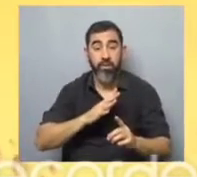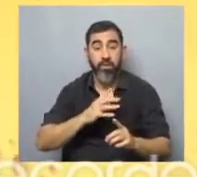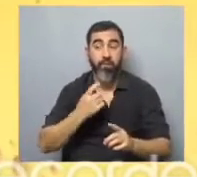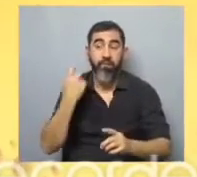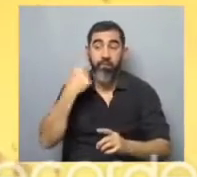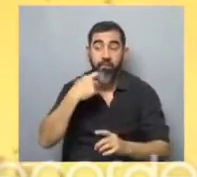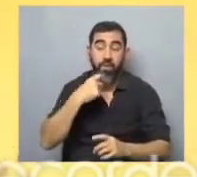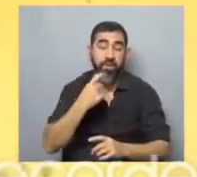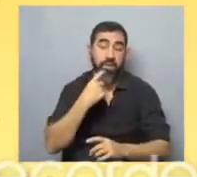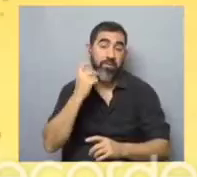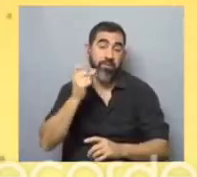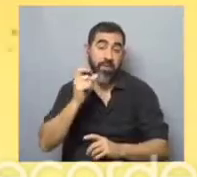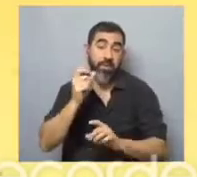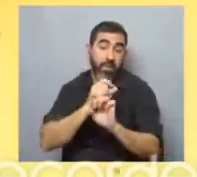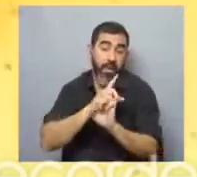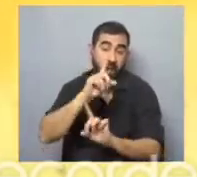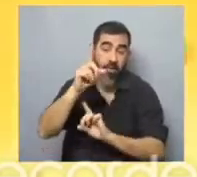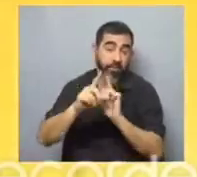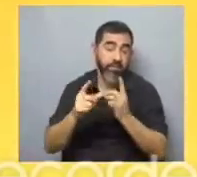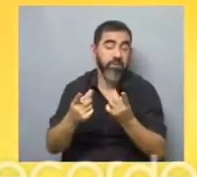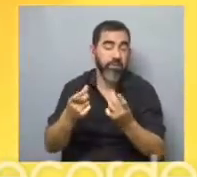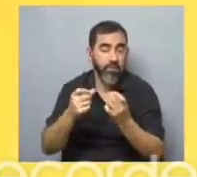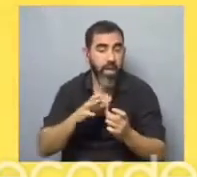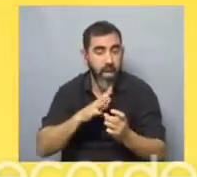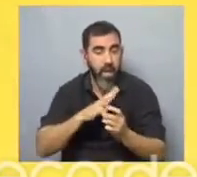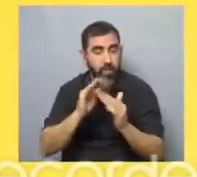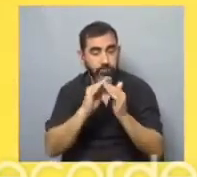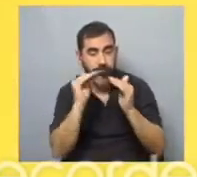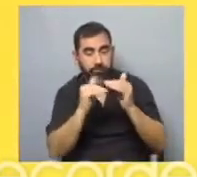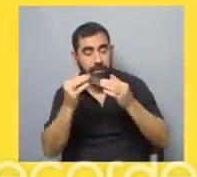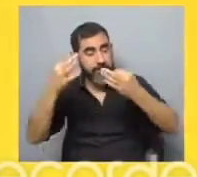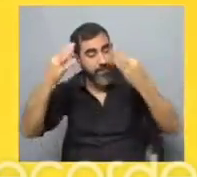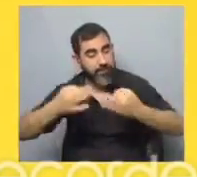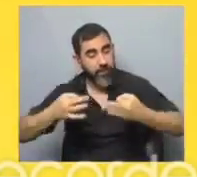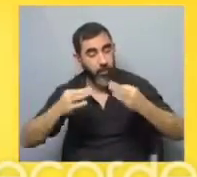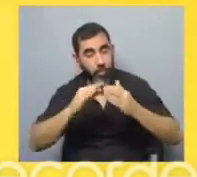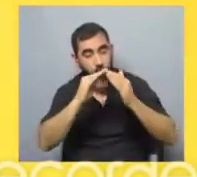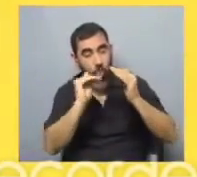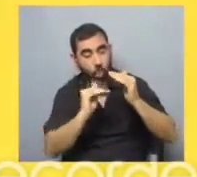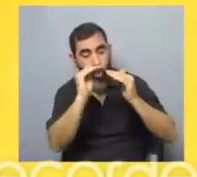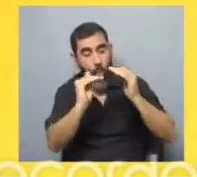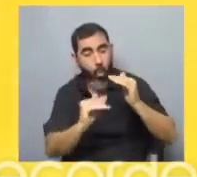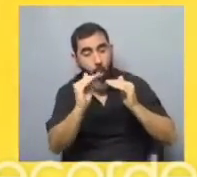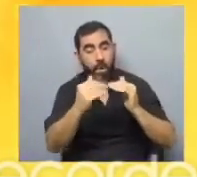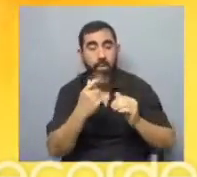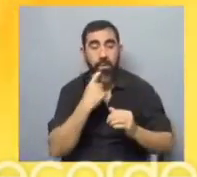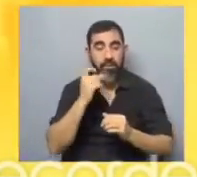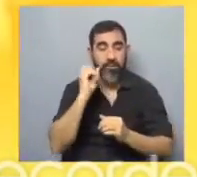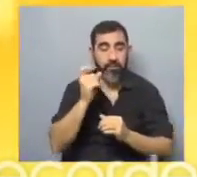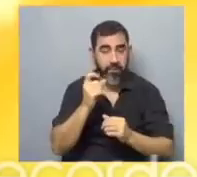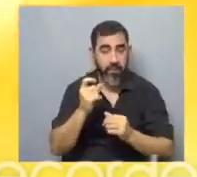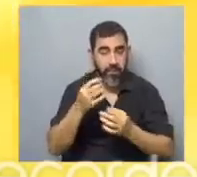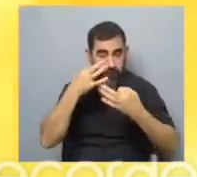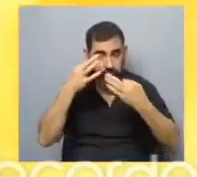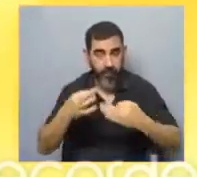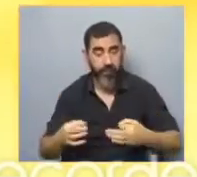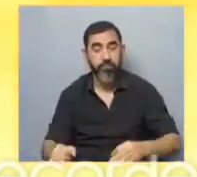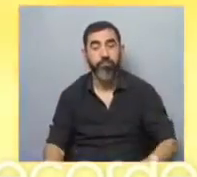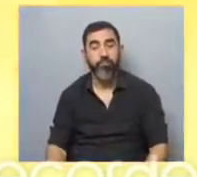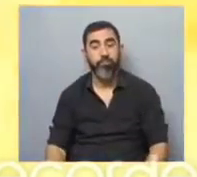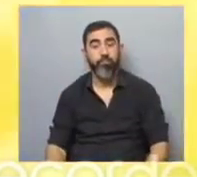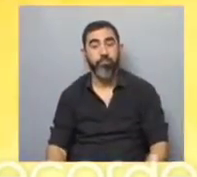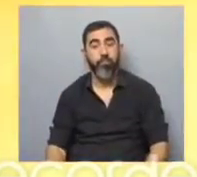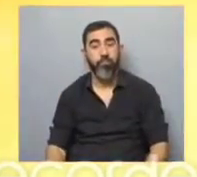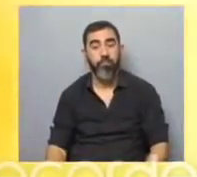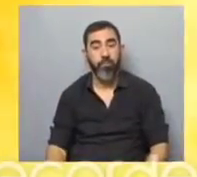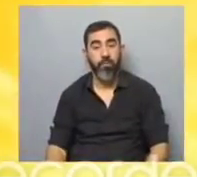debilidades, Claro, ¿no? O sea, la necesidad de tener con seguridad la oferta para cubrir la Sí, demanda. claro, la capacidad